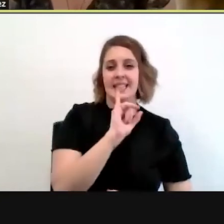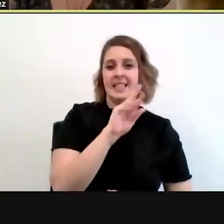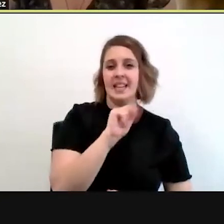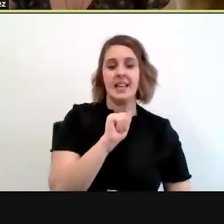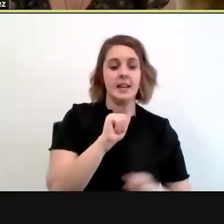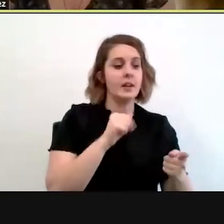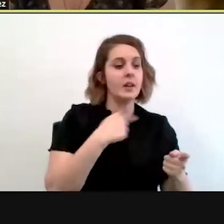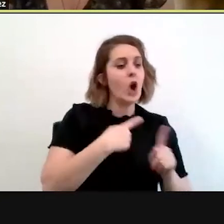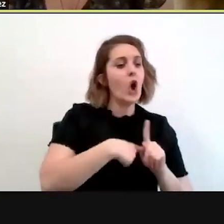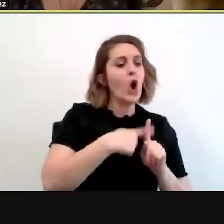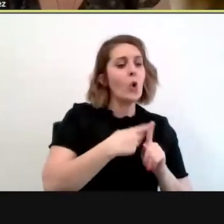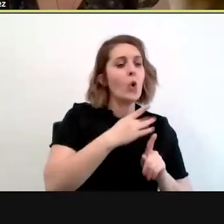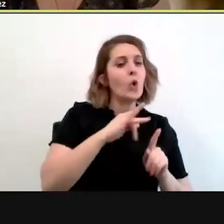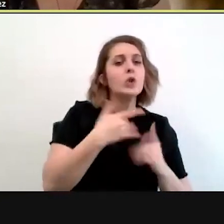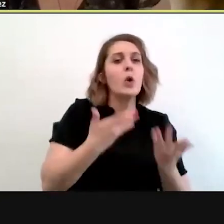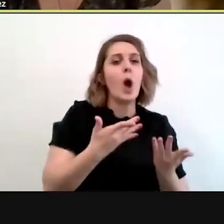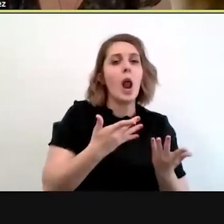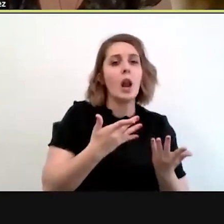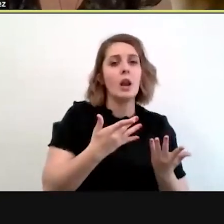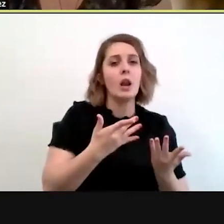¿cuál es mi glucosa?